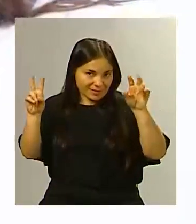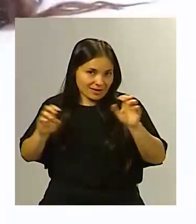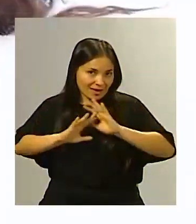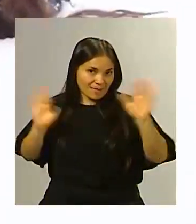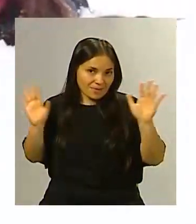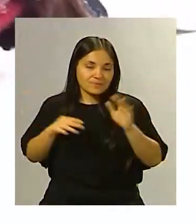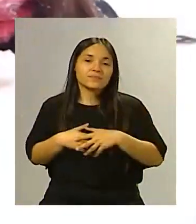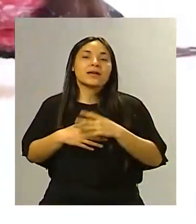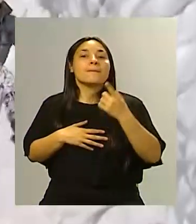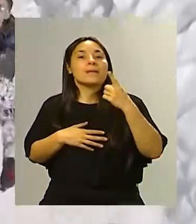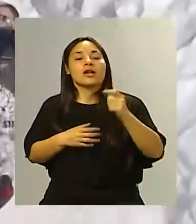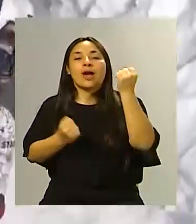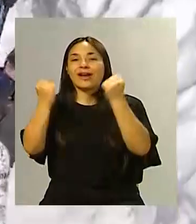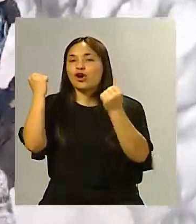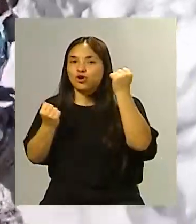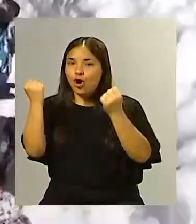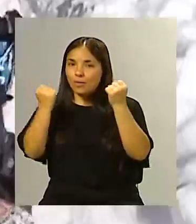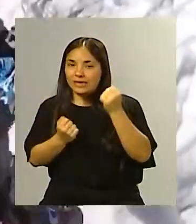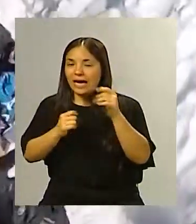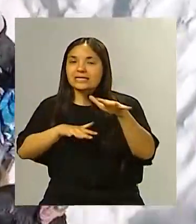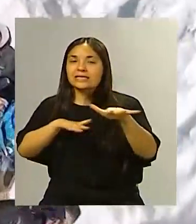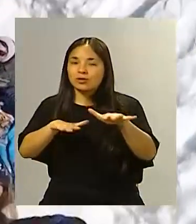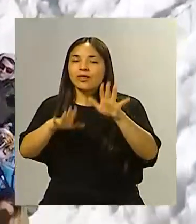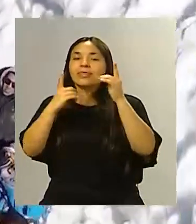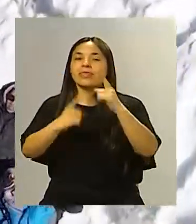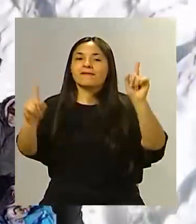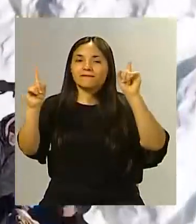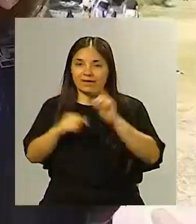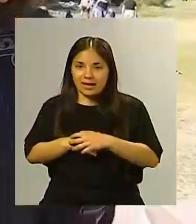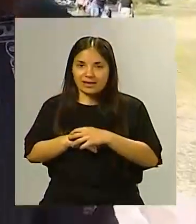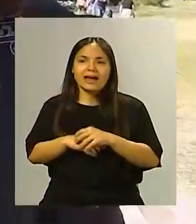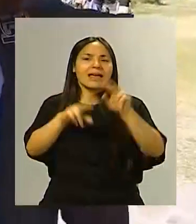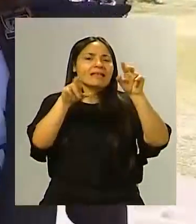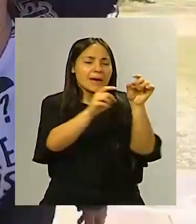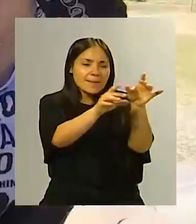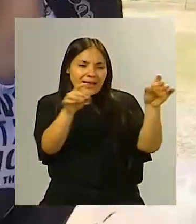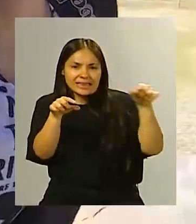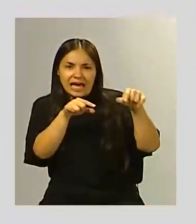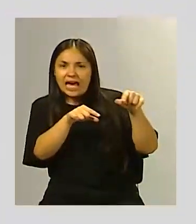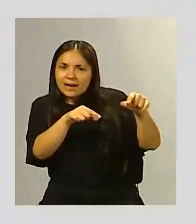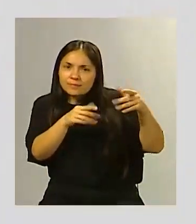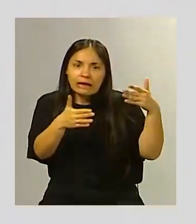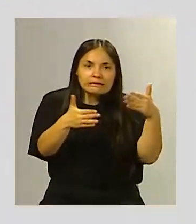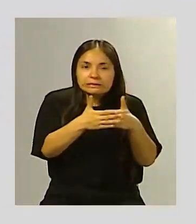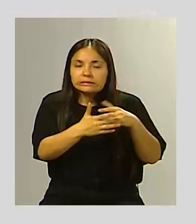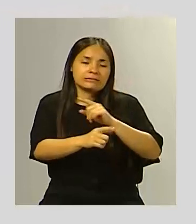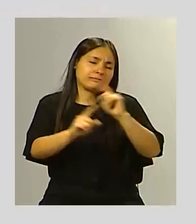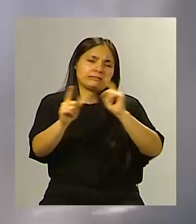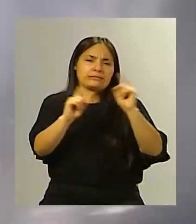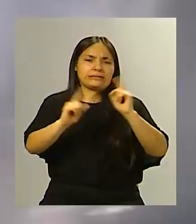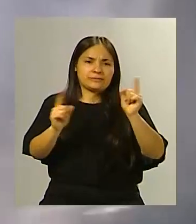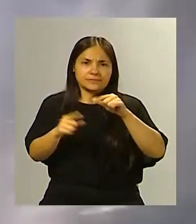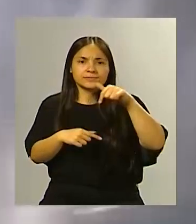ahí nos encontramos con la realidad económica que es diferente, pero claro. Bueno, ya de la pandemia no es un tema o no es un impedimento a la hora de contratar un viaje de